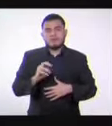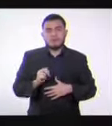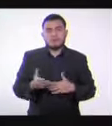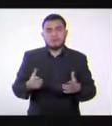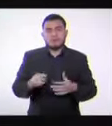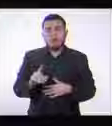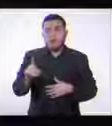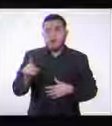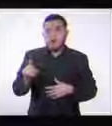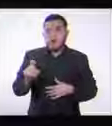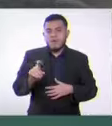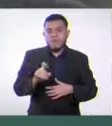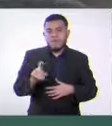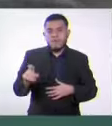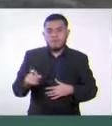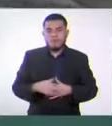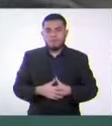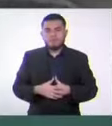atomización,